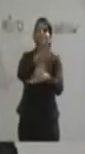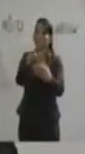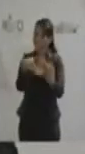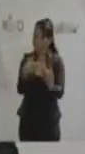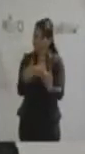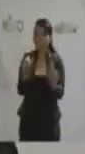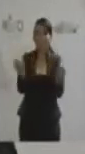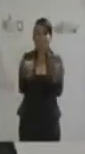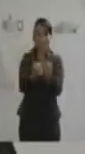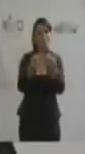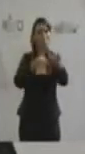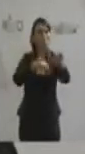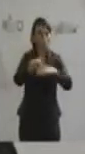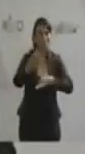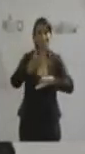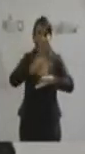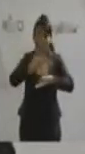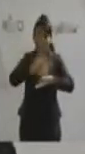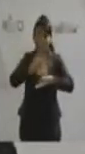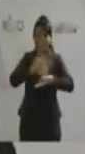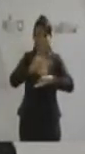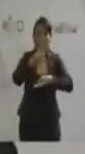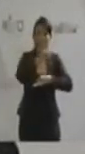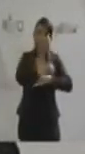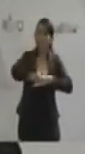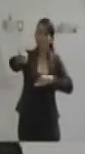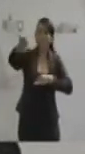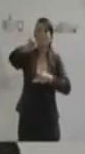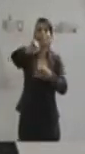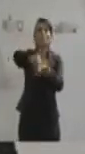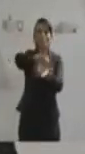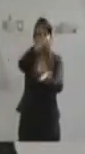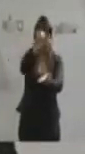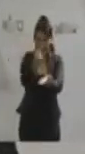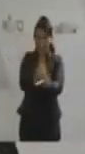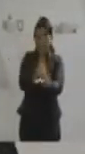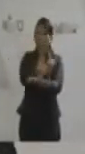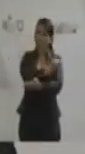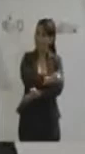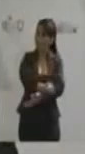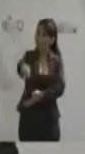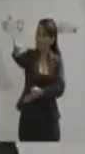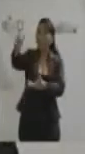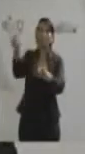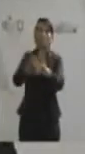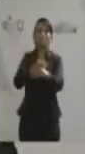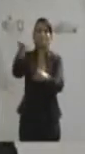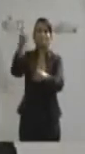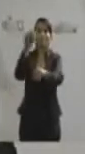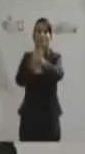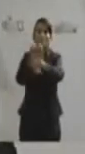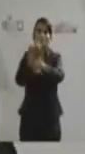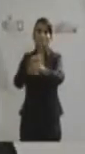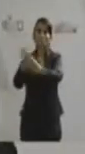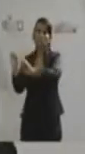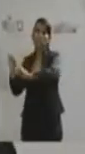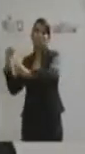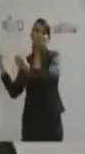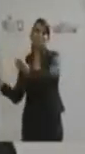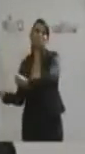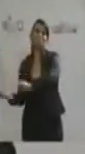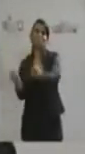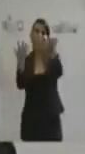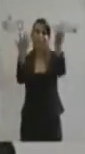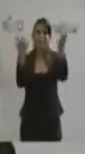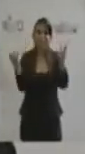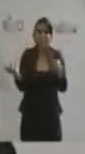nuestro estado, para que allá en los municipios, en Jalpan, me decían, tienen que irse a Estados Unidos, abandonando la familia, jugándose